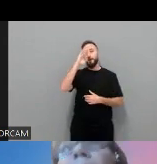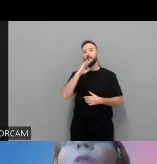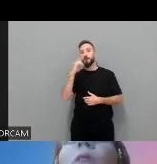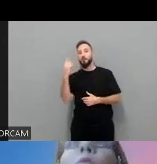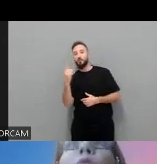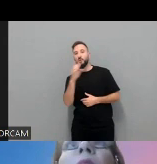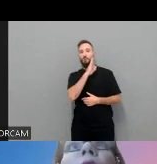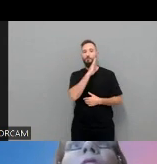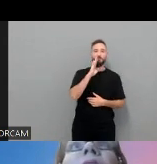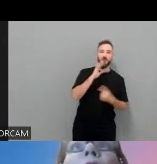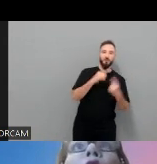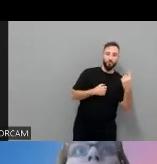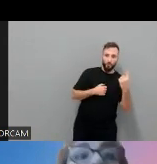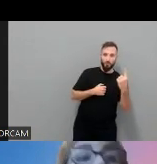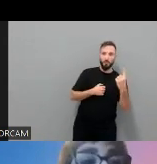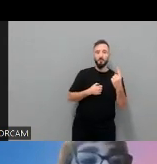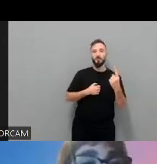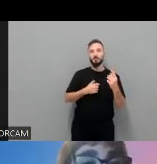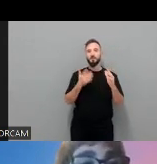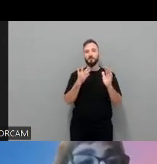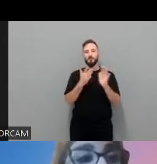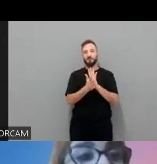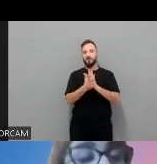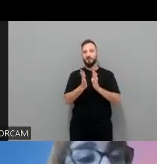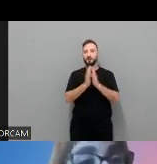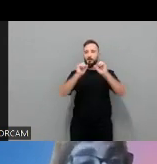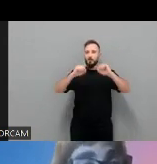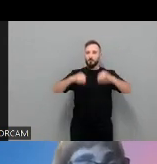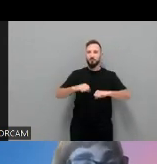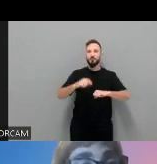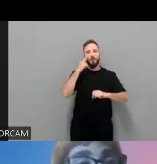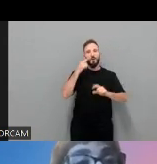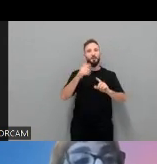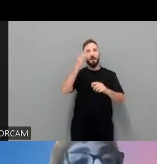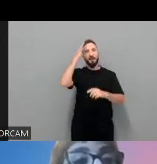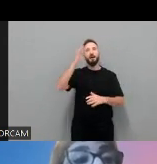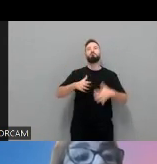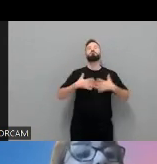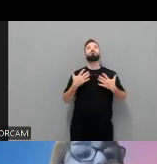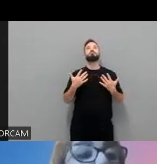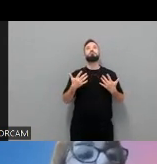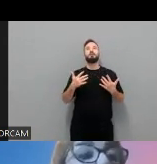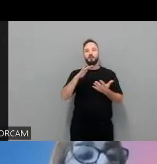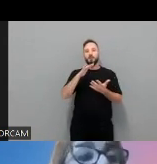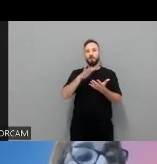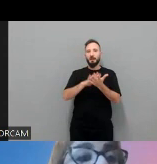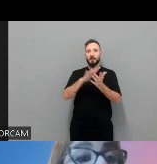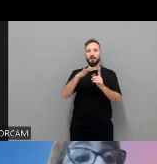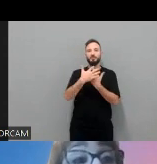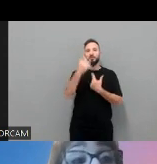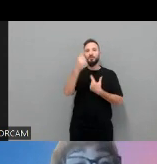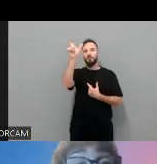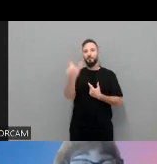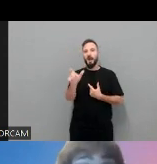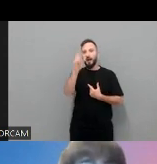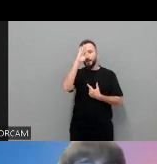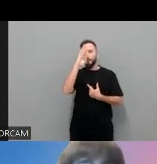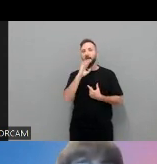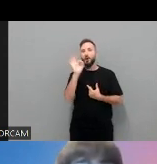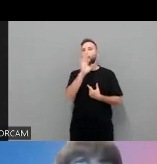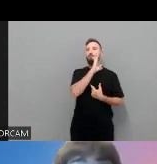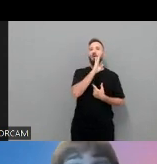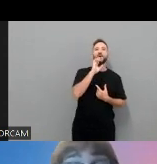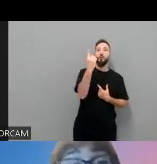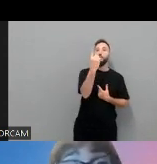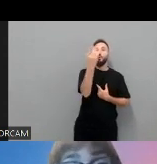monomarentales. Claro, hemos pensado en que sean constituidas así, pero ¿y si son de carácter sobrevenido, qué? Es decir, si ha fallecido uno de los progenitores, pues si ha fallecido uno de